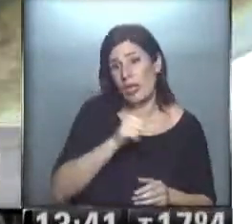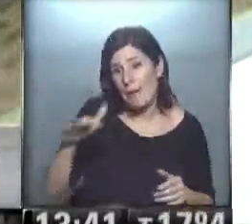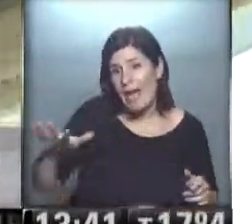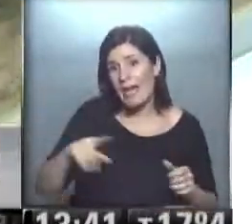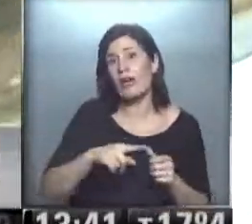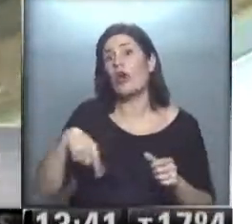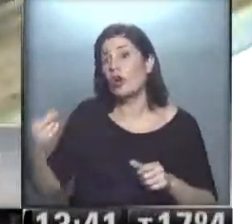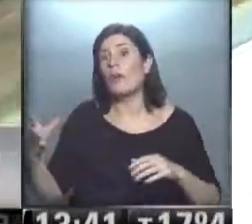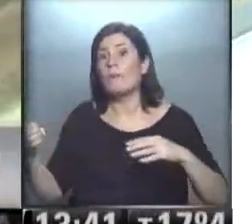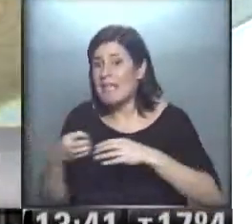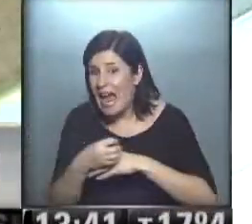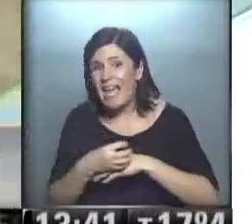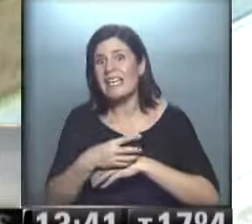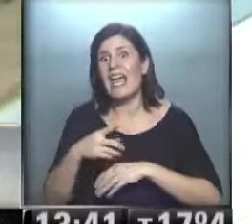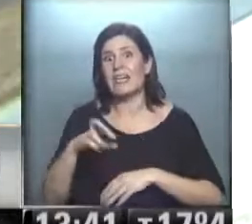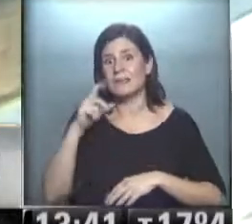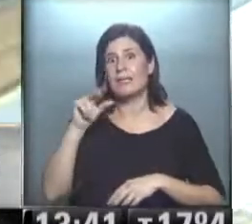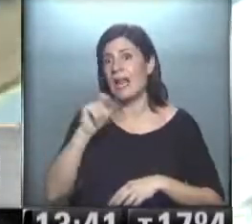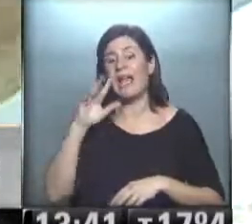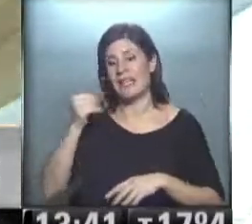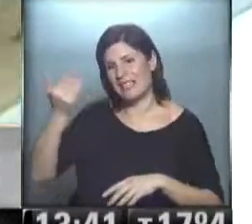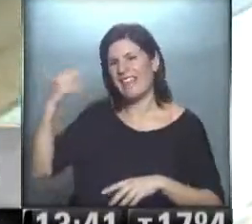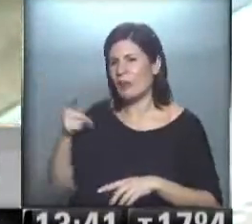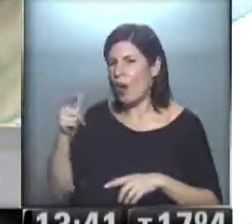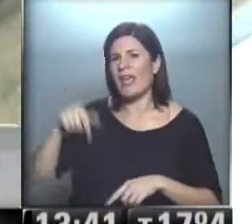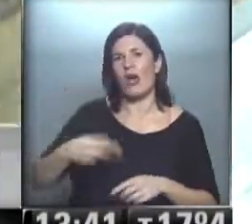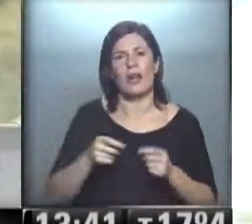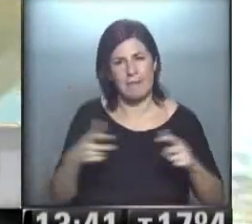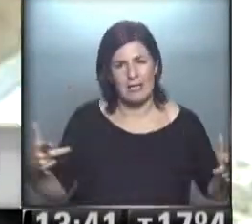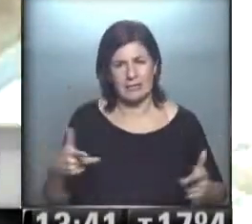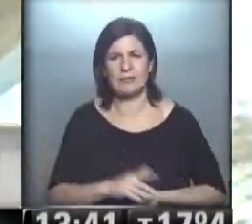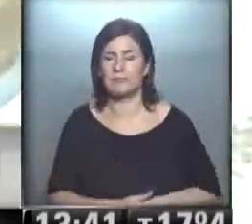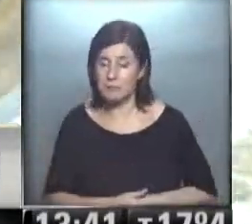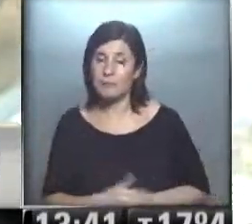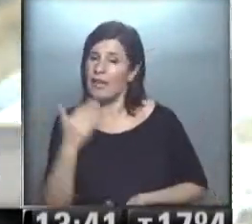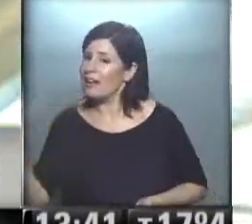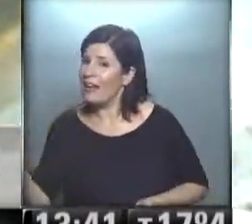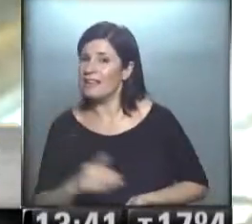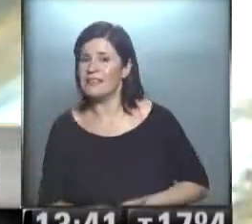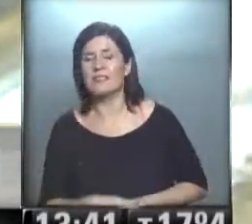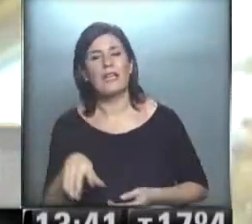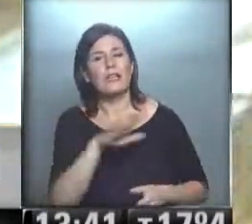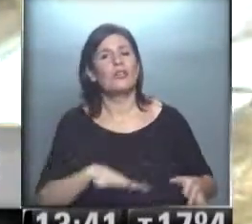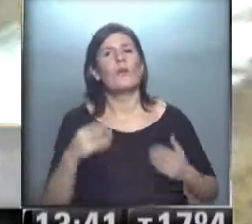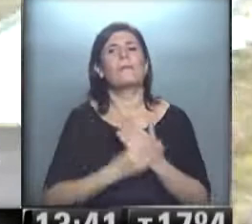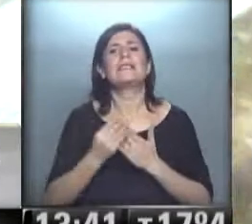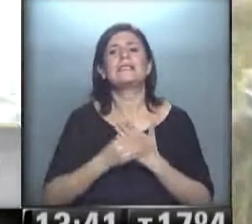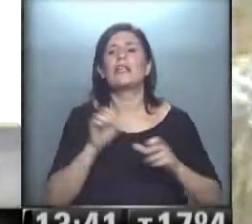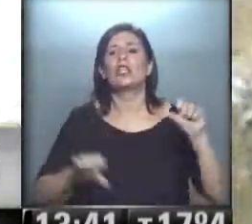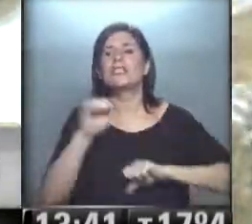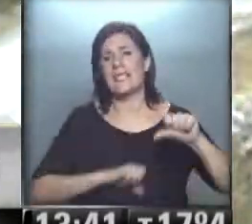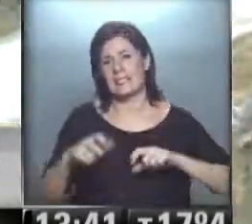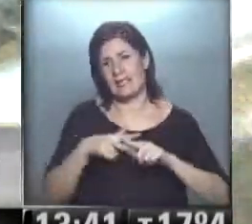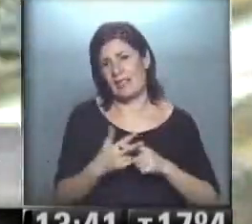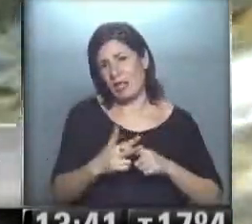todos reclamaban. Tenemos pirañas también. Bueno, muchas gracias. Reiteramos, es un espacio del Ministerio de Ciencia y